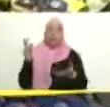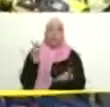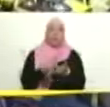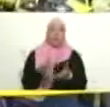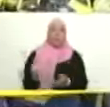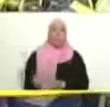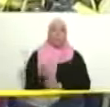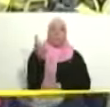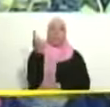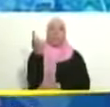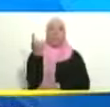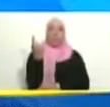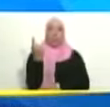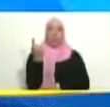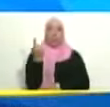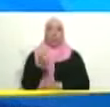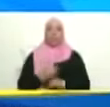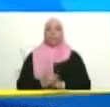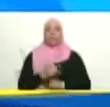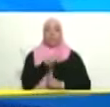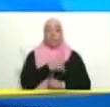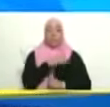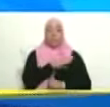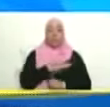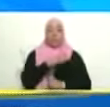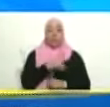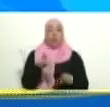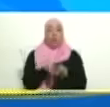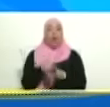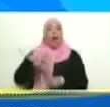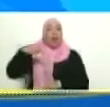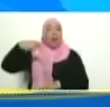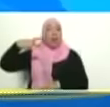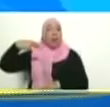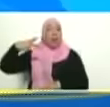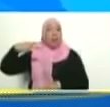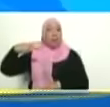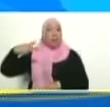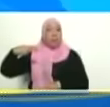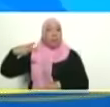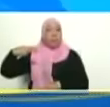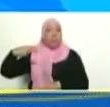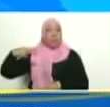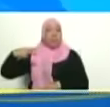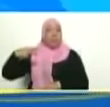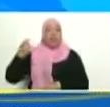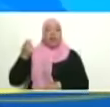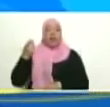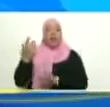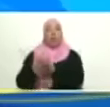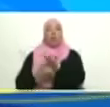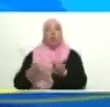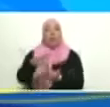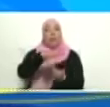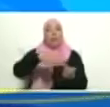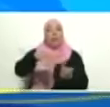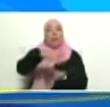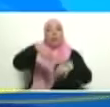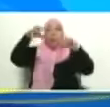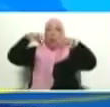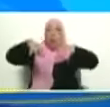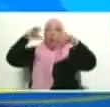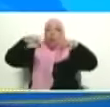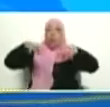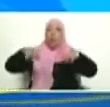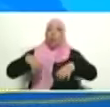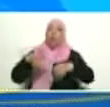primeros que llegan. Lo recuerdo, así fue en las Tejerías, cuando hubo la tragedia de Tejerías. A